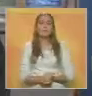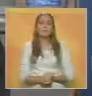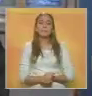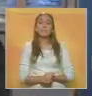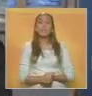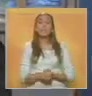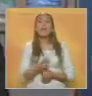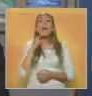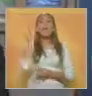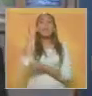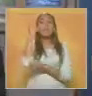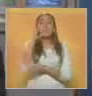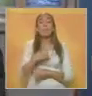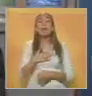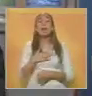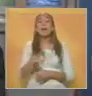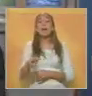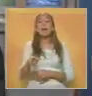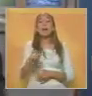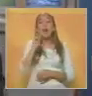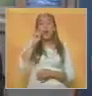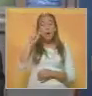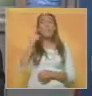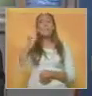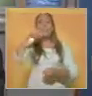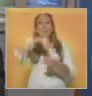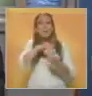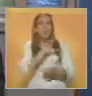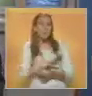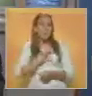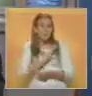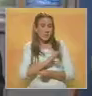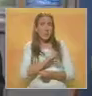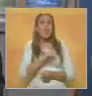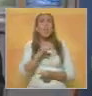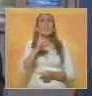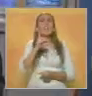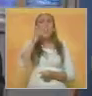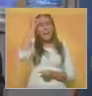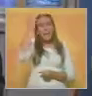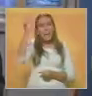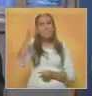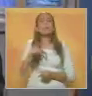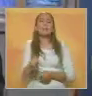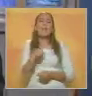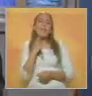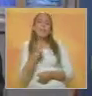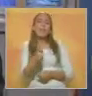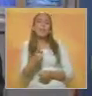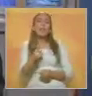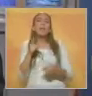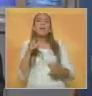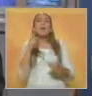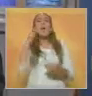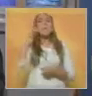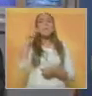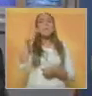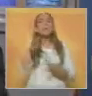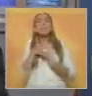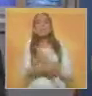El diputado de la Asamblea Nacional y presidente de la Comisión Permanente de Administración y Servicios, Diosdado Cabello, fijó posición sobre el Fondo de Protección al Inquilino y al Pequeño